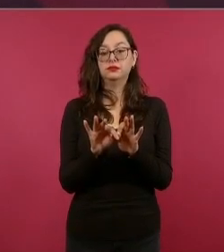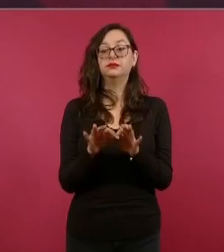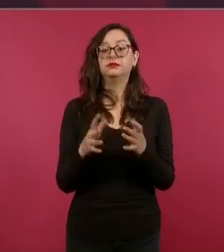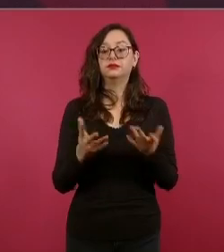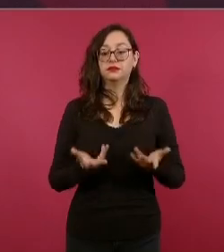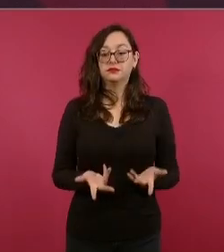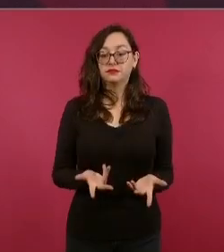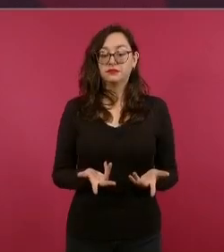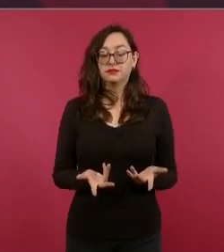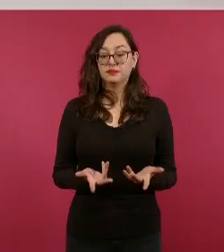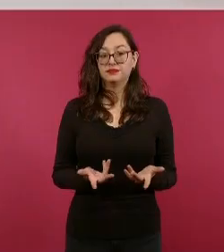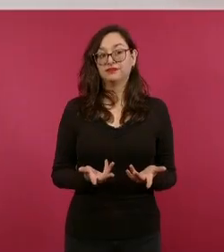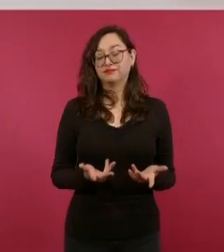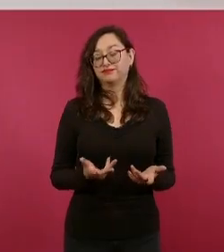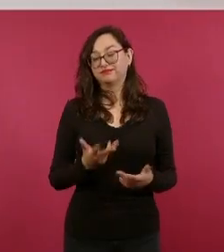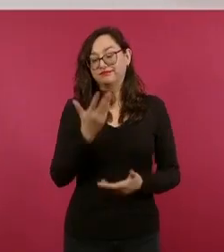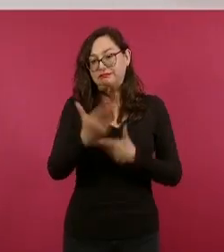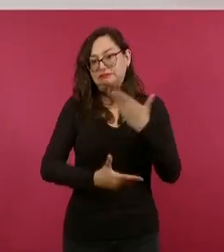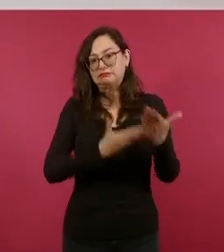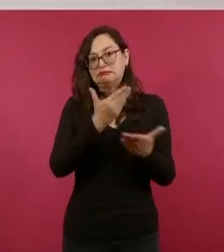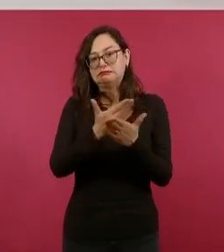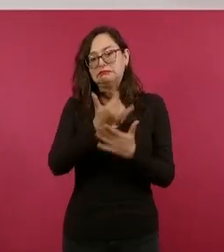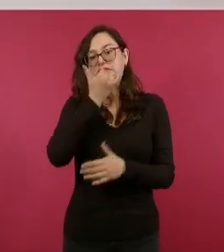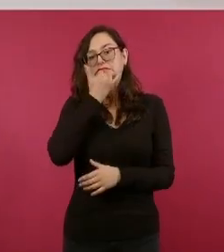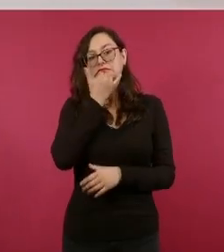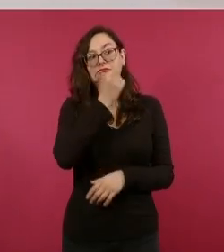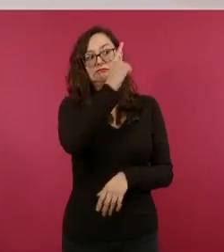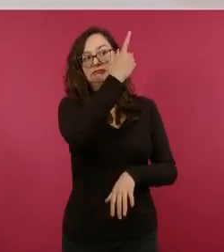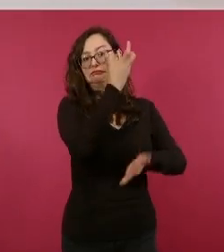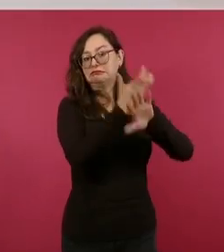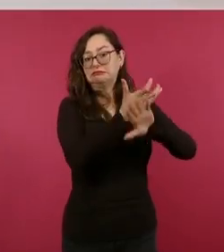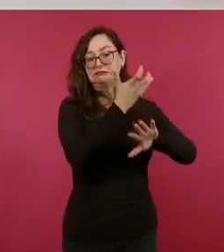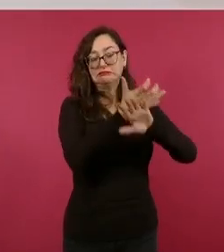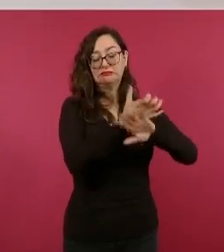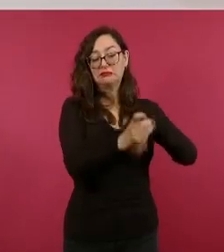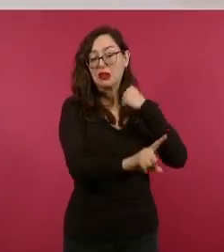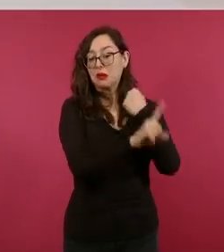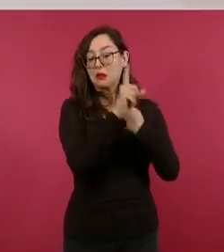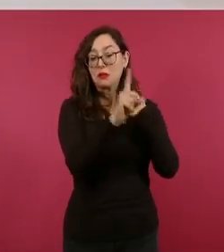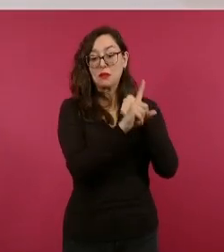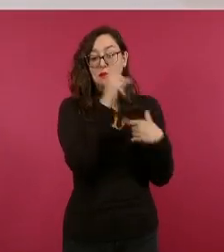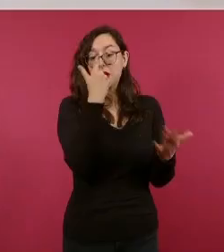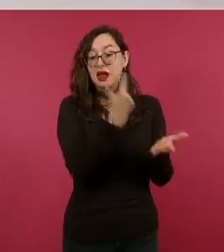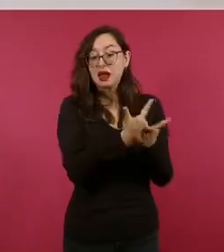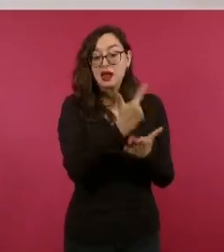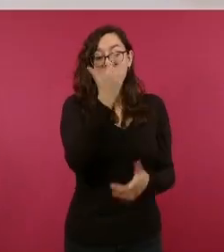con todo respeto, ese es el principal problema que tiene Estados Unidos hoy.